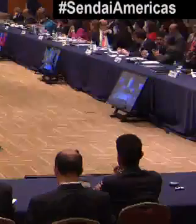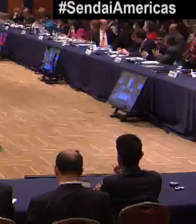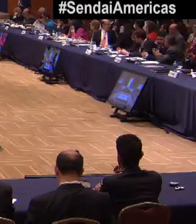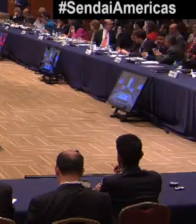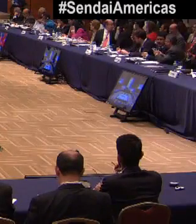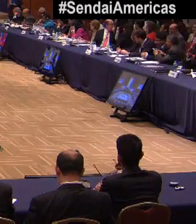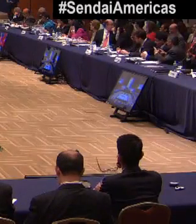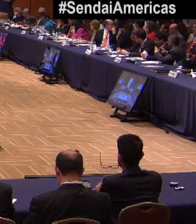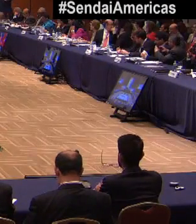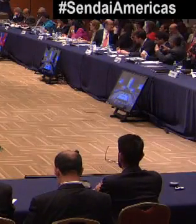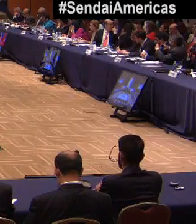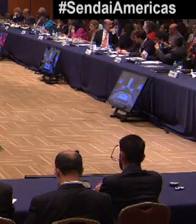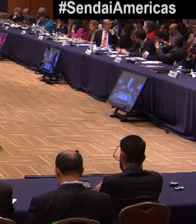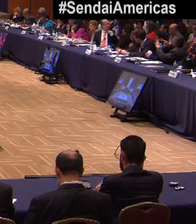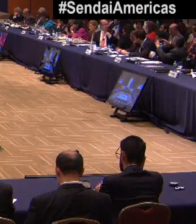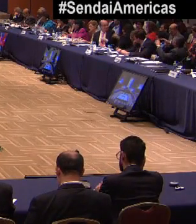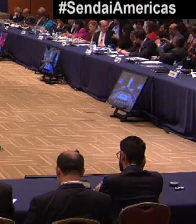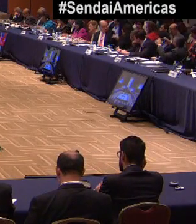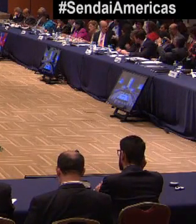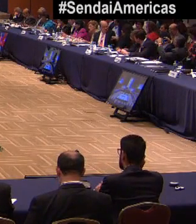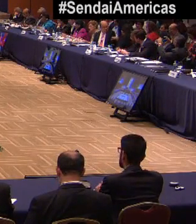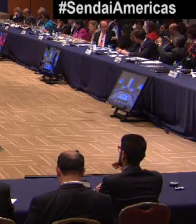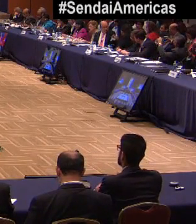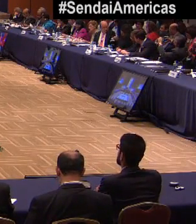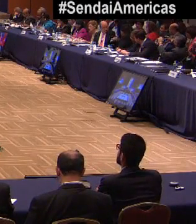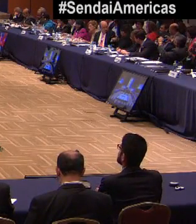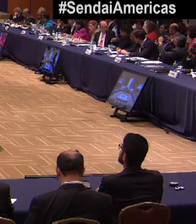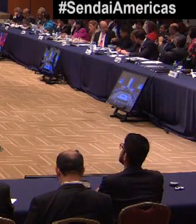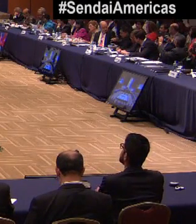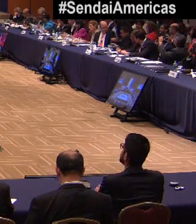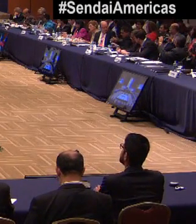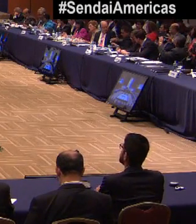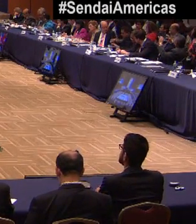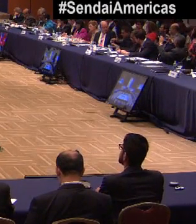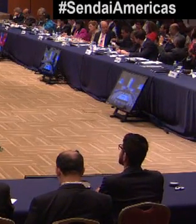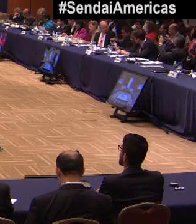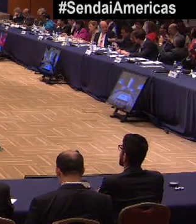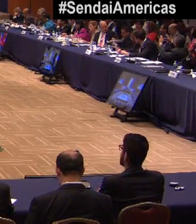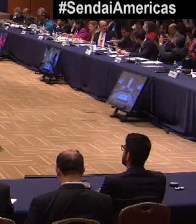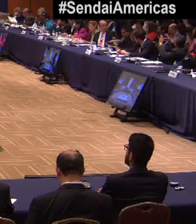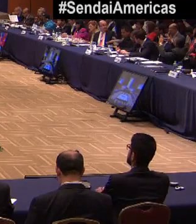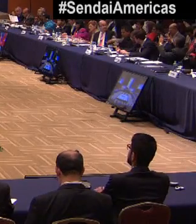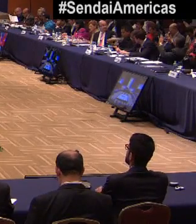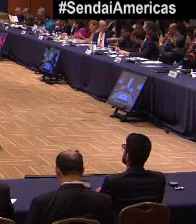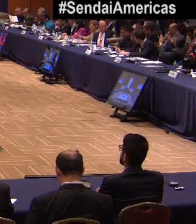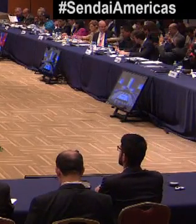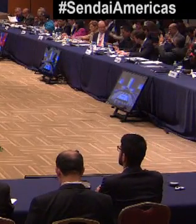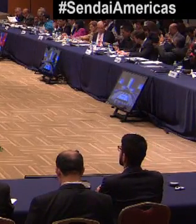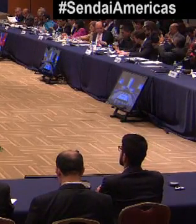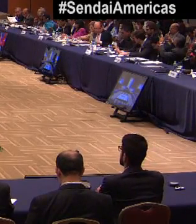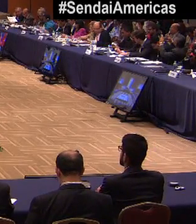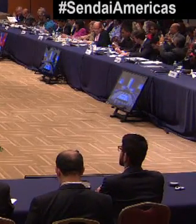este primer panel sobre retos en el conocimiento del riesgo de desastres para su priorización